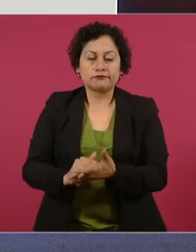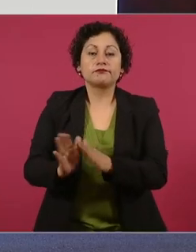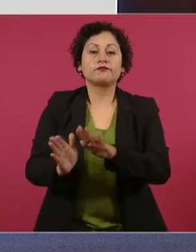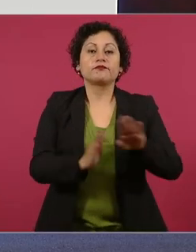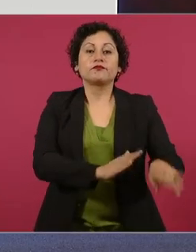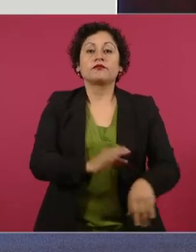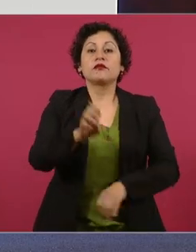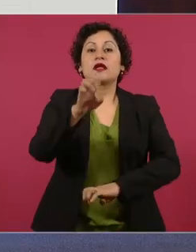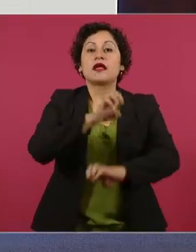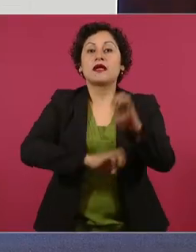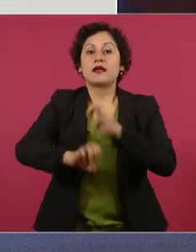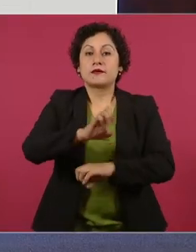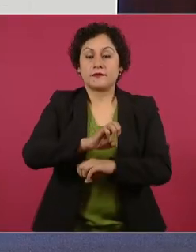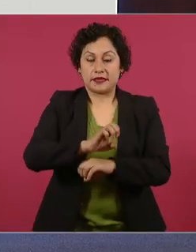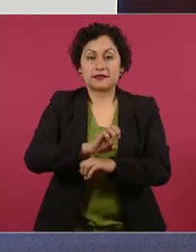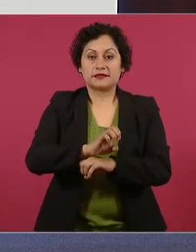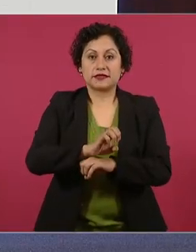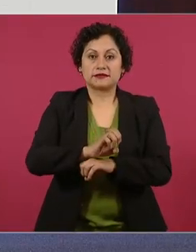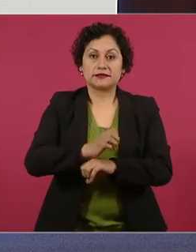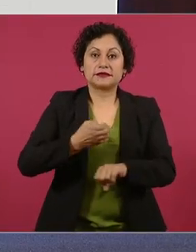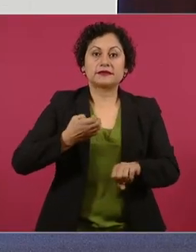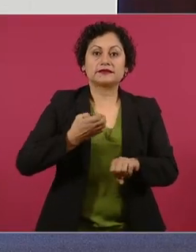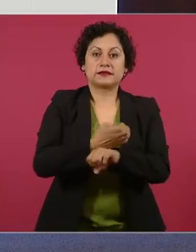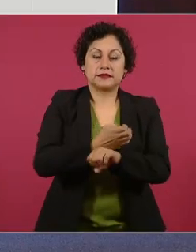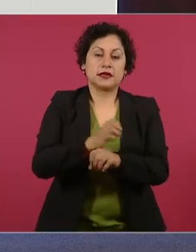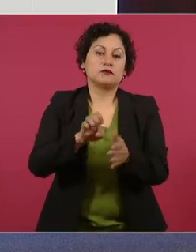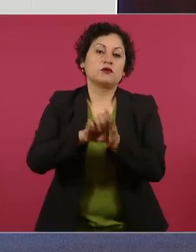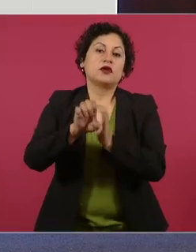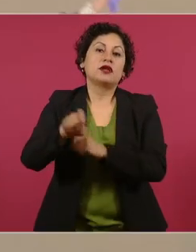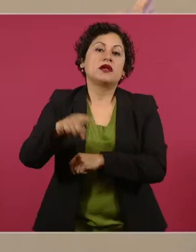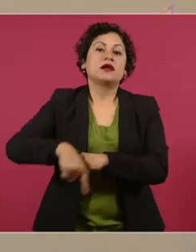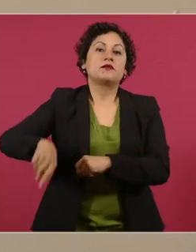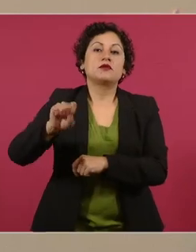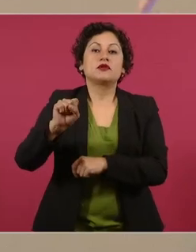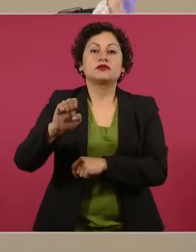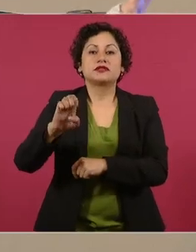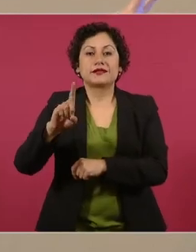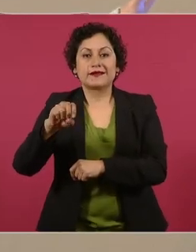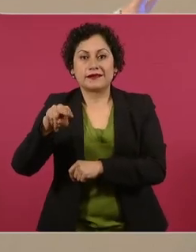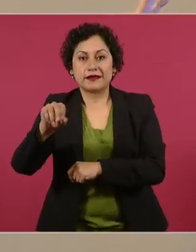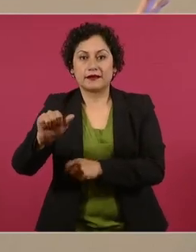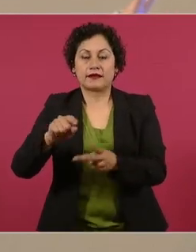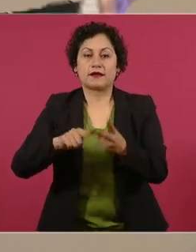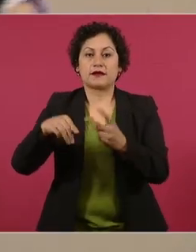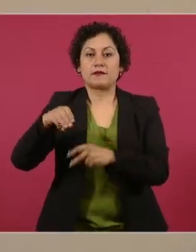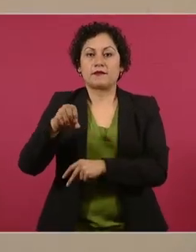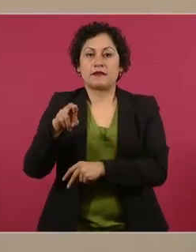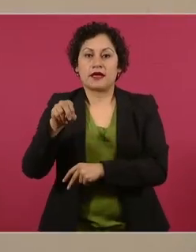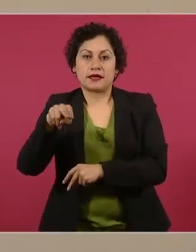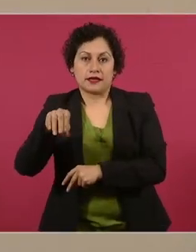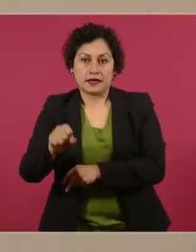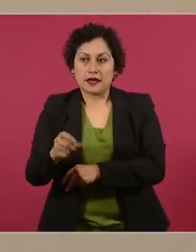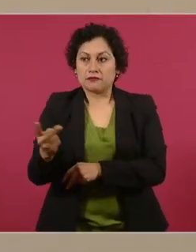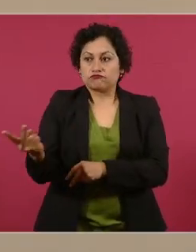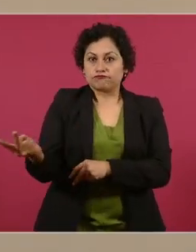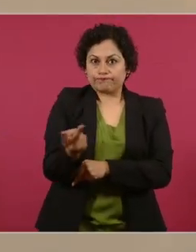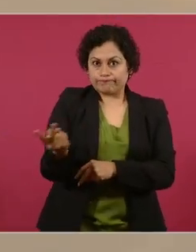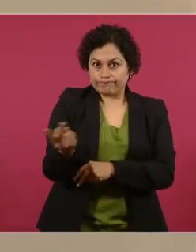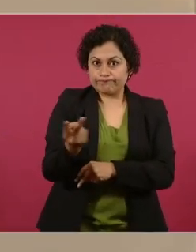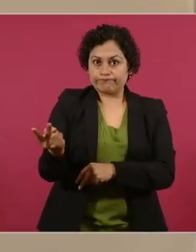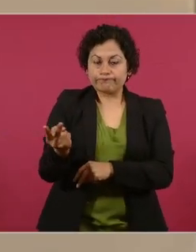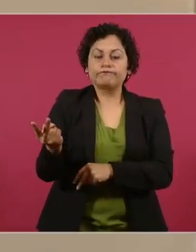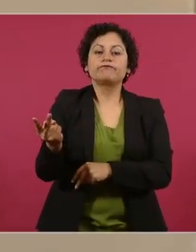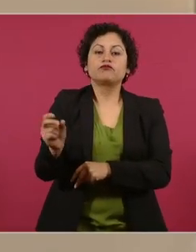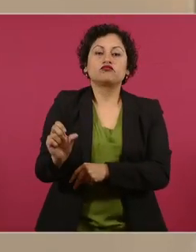empresas paraestatales que están a cargo de Sedena y Marina, donde aquí ya se establece el fin específico que serán